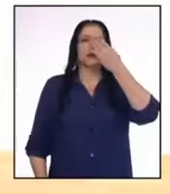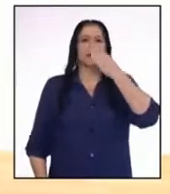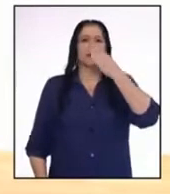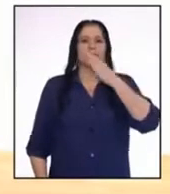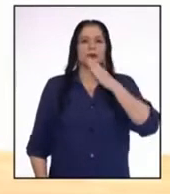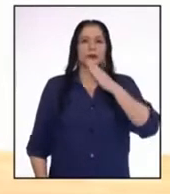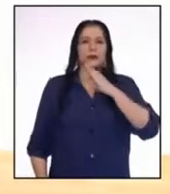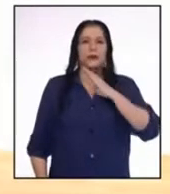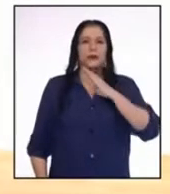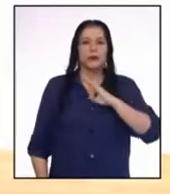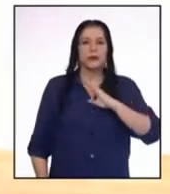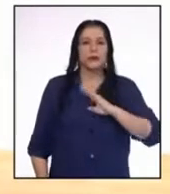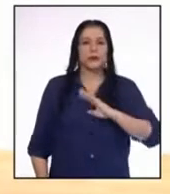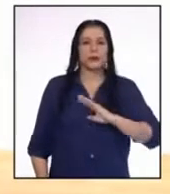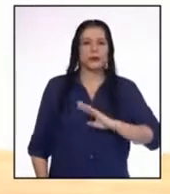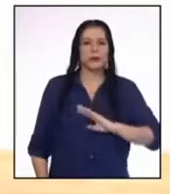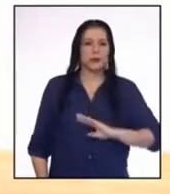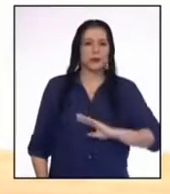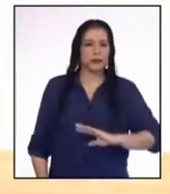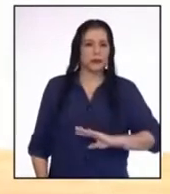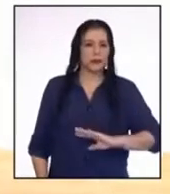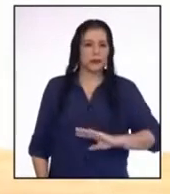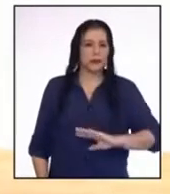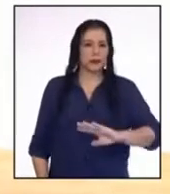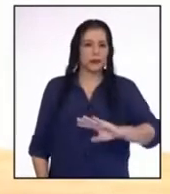Exhalamos.